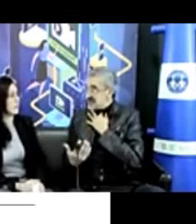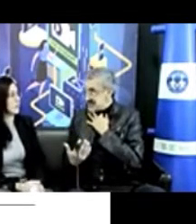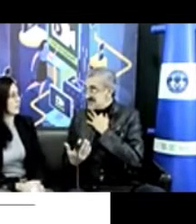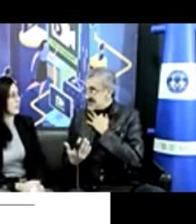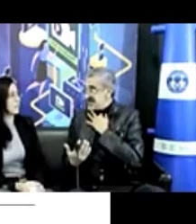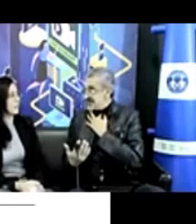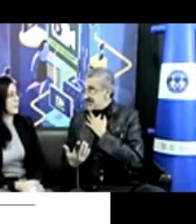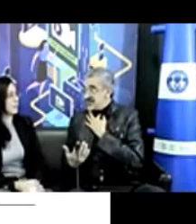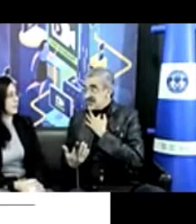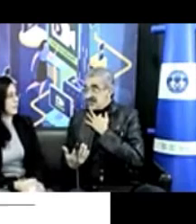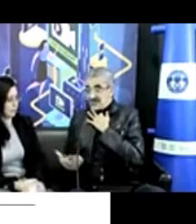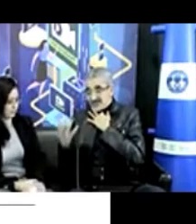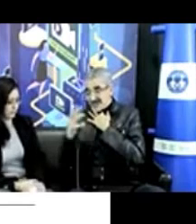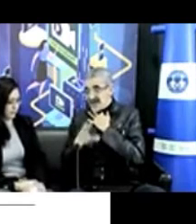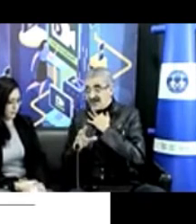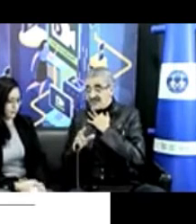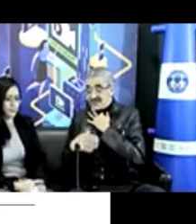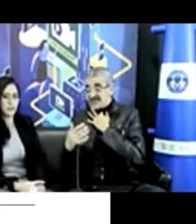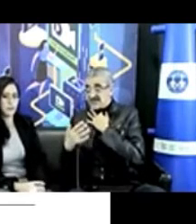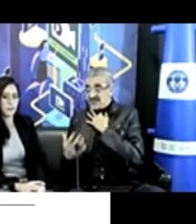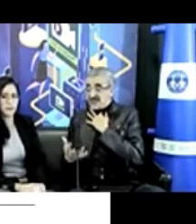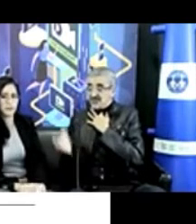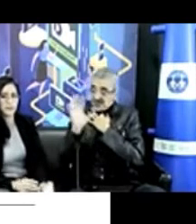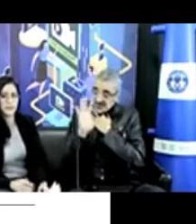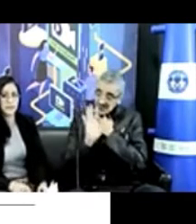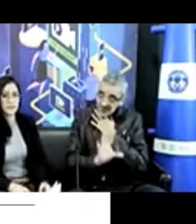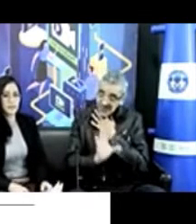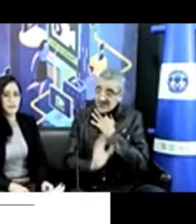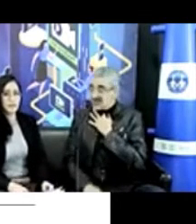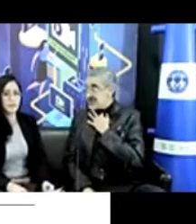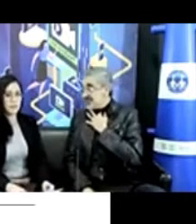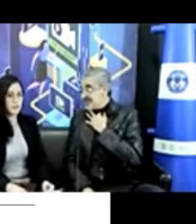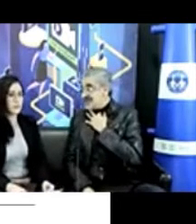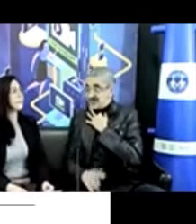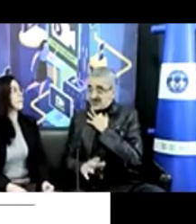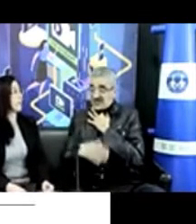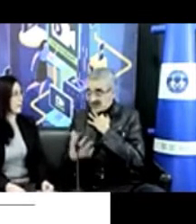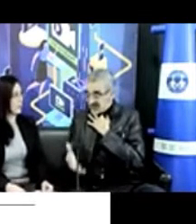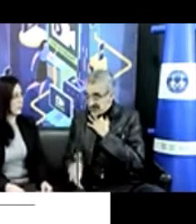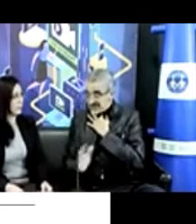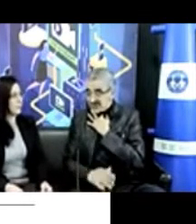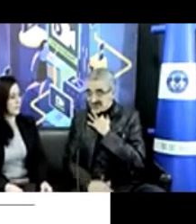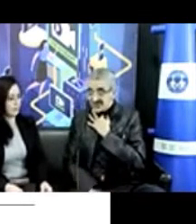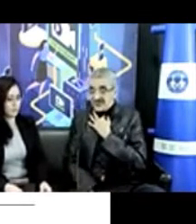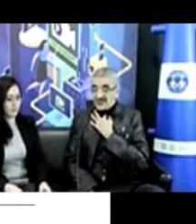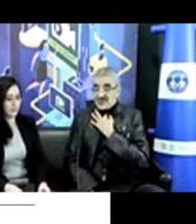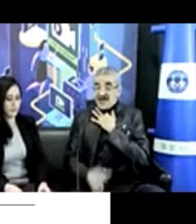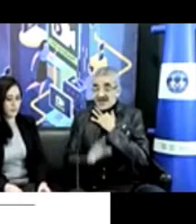más especializada. Ujú. El primer acercamiento fue el consejo breve, que dura 5 o 10